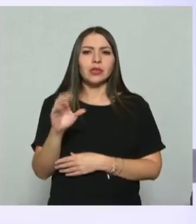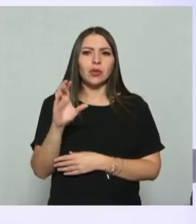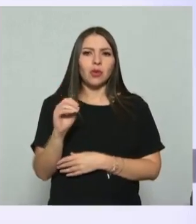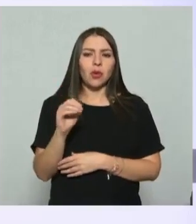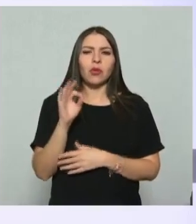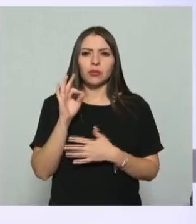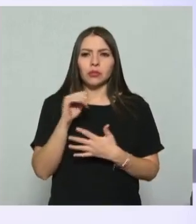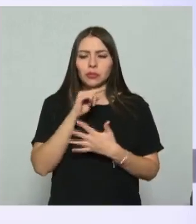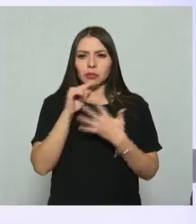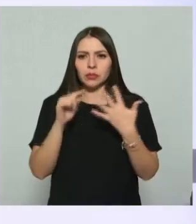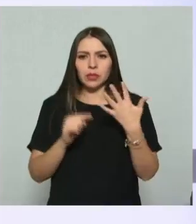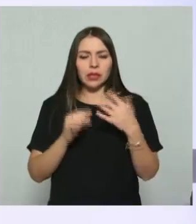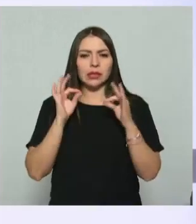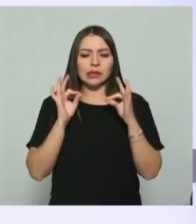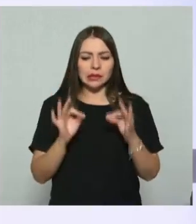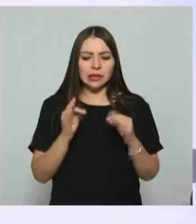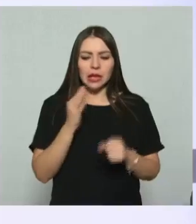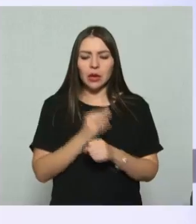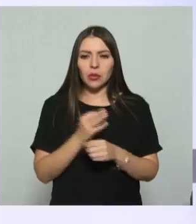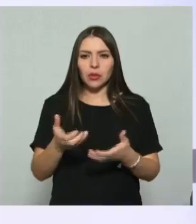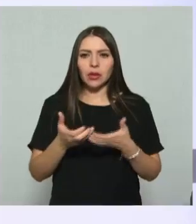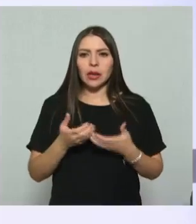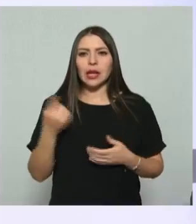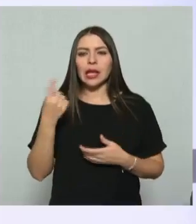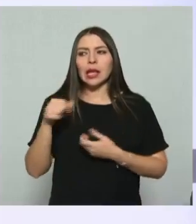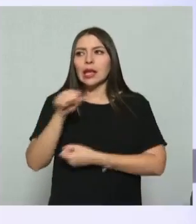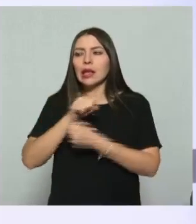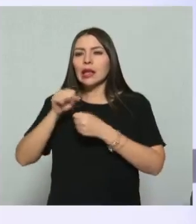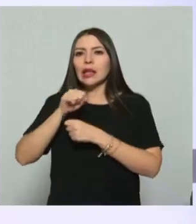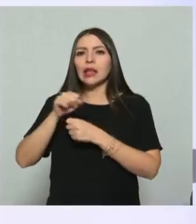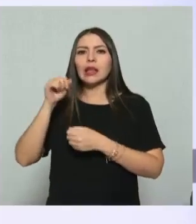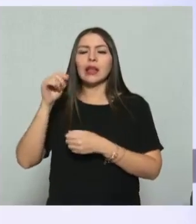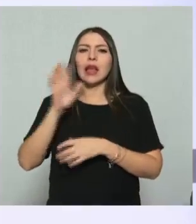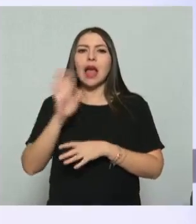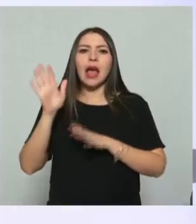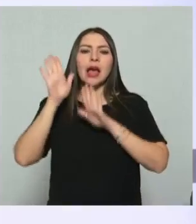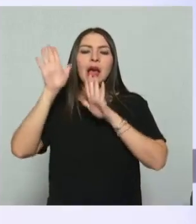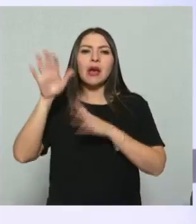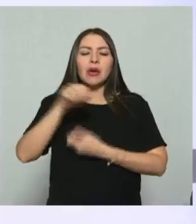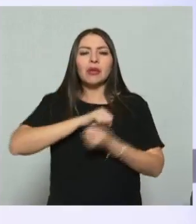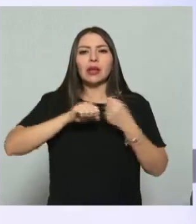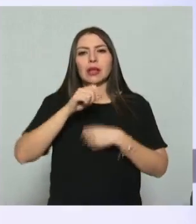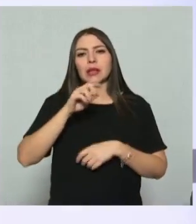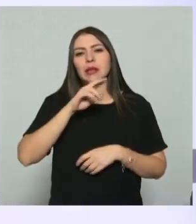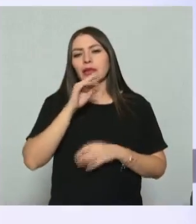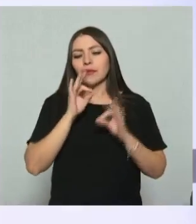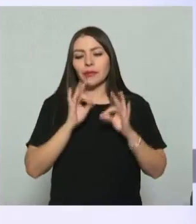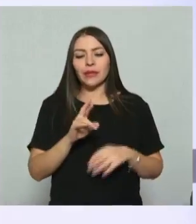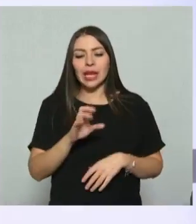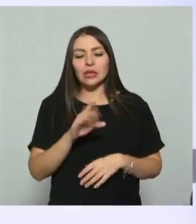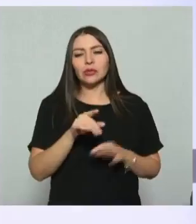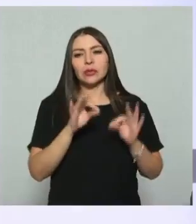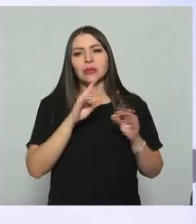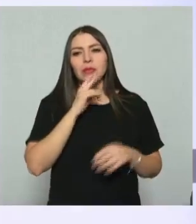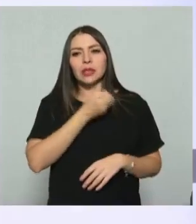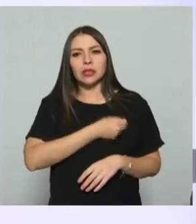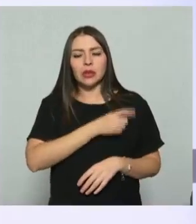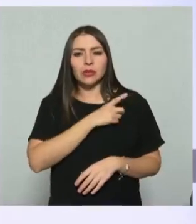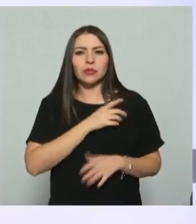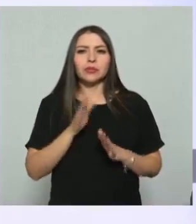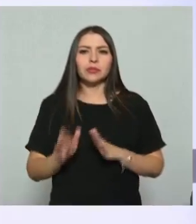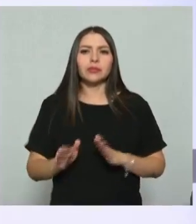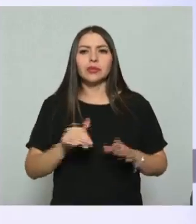procesados van a ser mejor para la salud, ¿no? Y en términos de la estructura de la dieta, digamos, pues